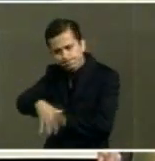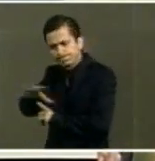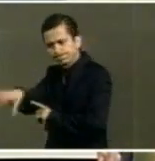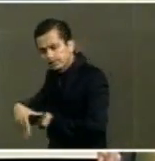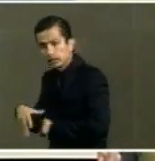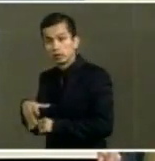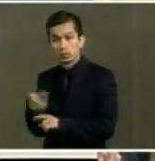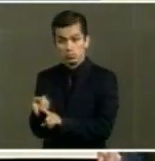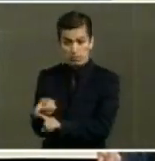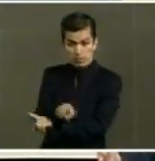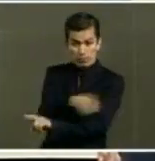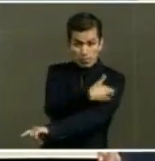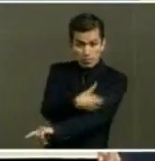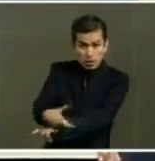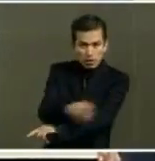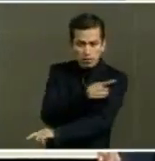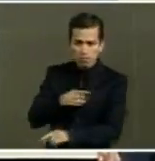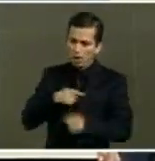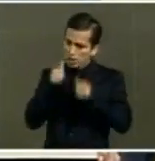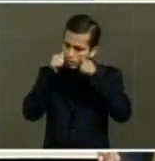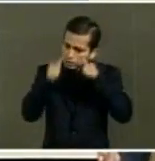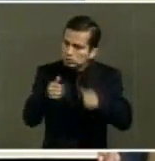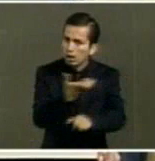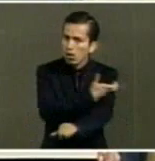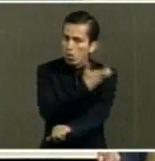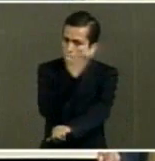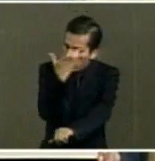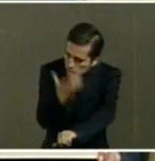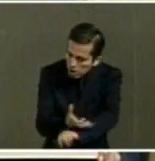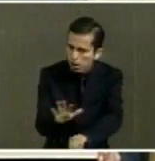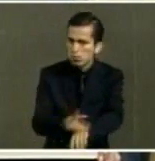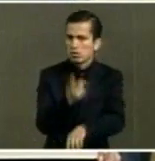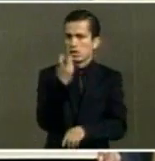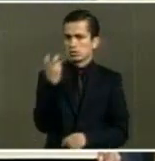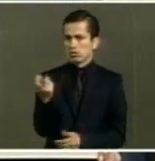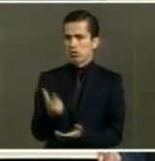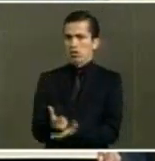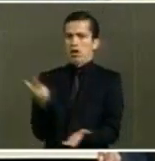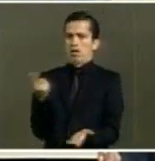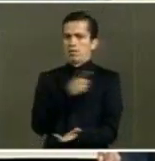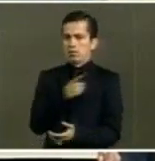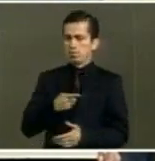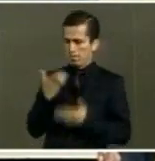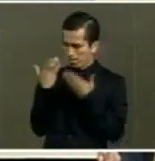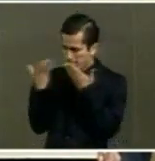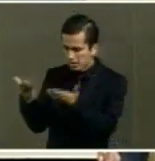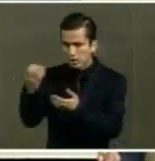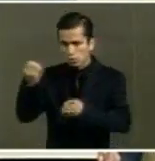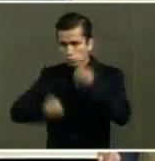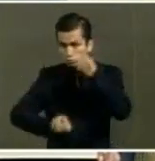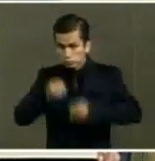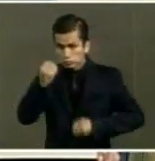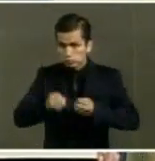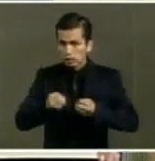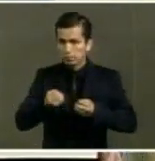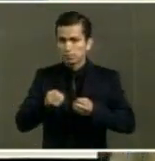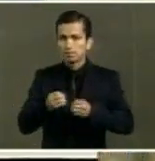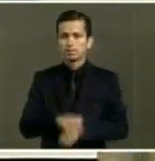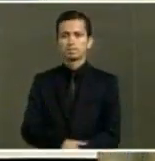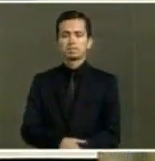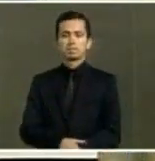familiares y acompañarlos en el doloroso proceso de exigir justicia. Con la Procuraduría